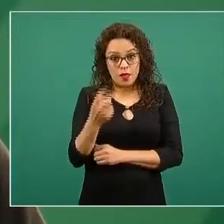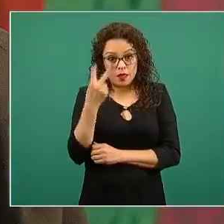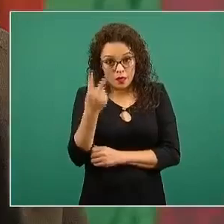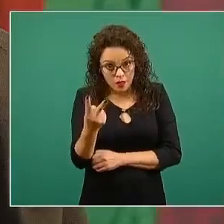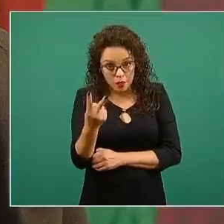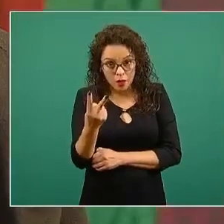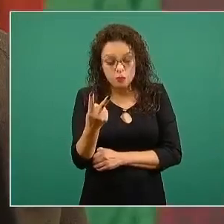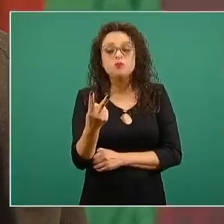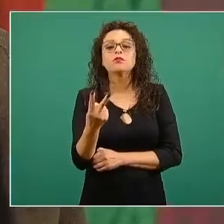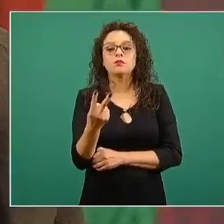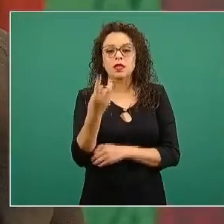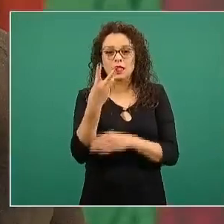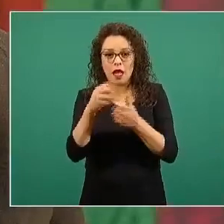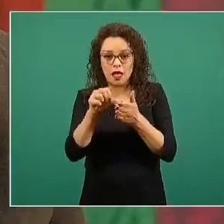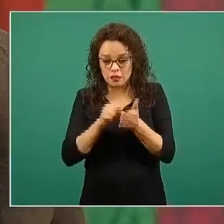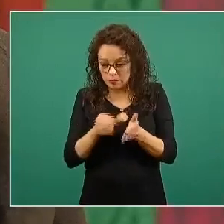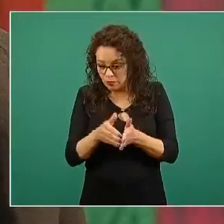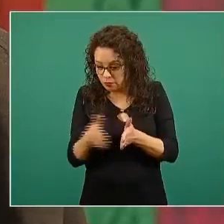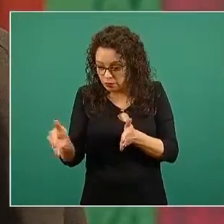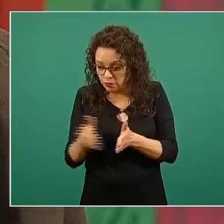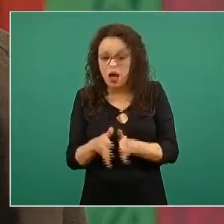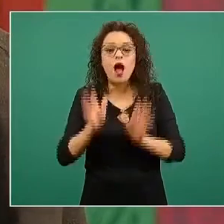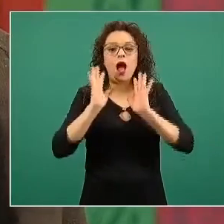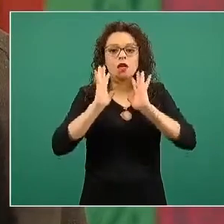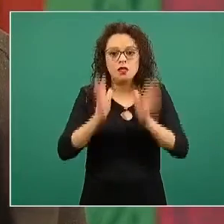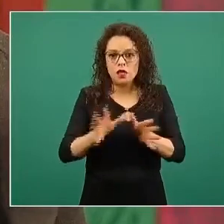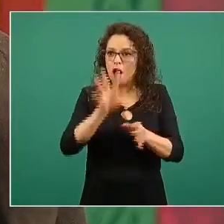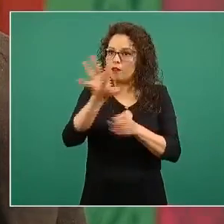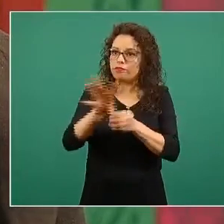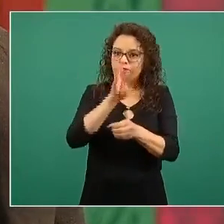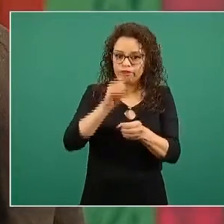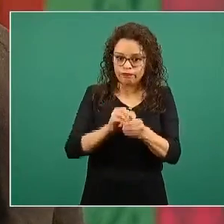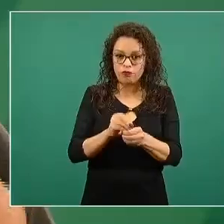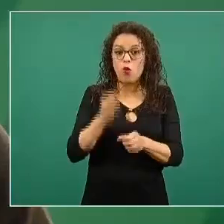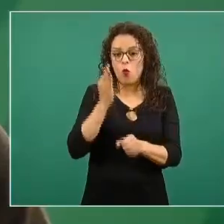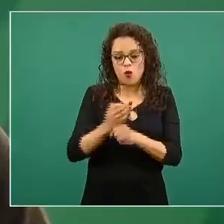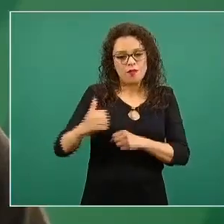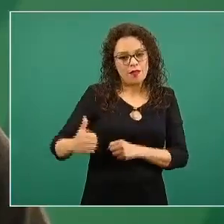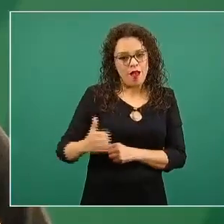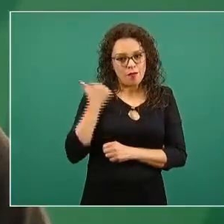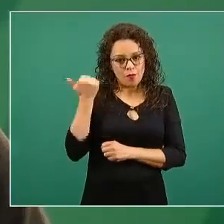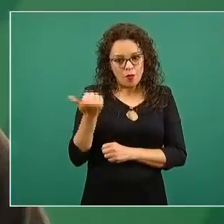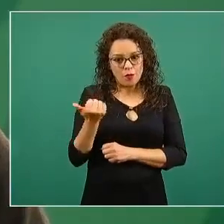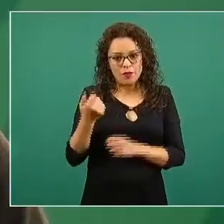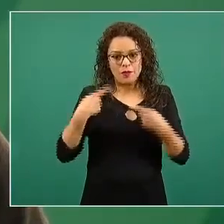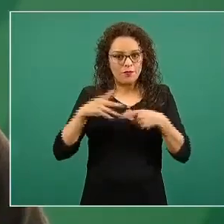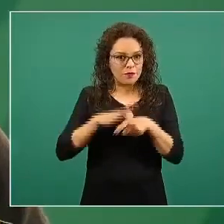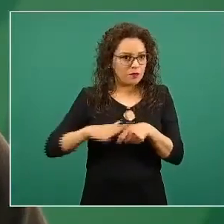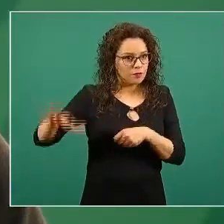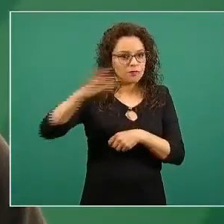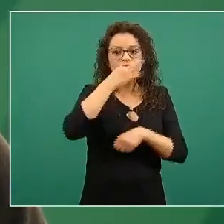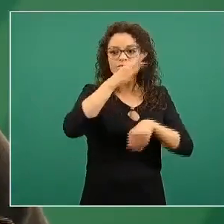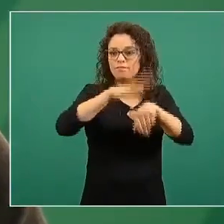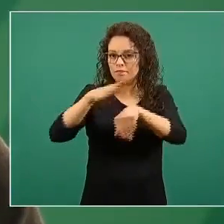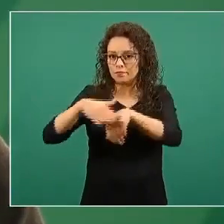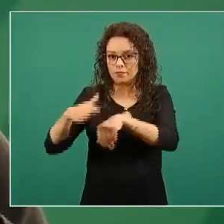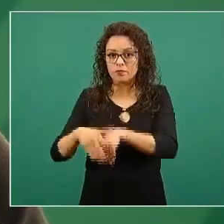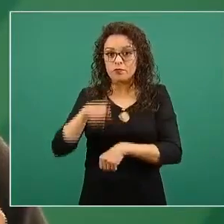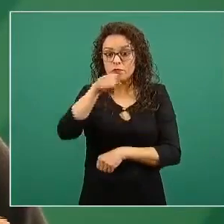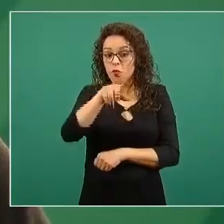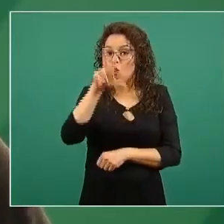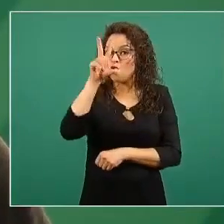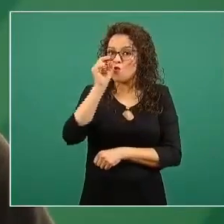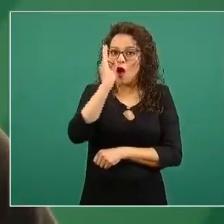es gratuita y aprovechamos a hacer el llamado a la población, por favor, no se dejen engañar. Ya están